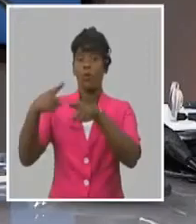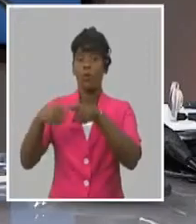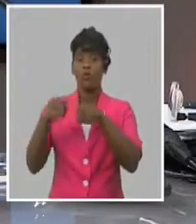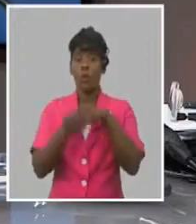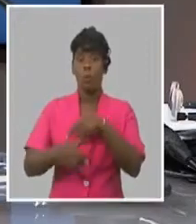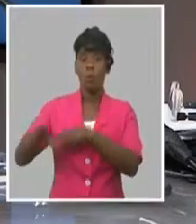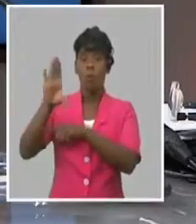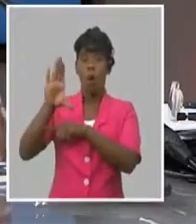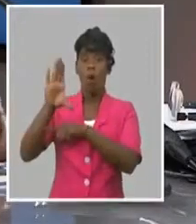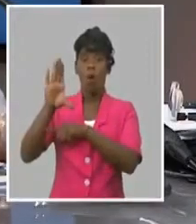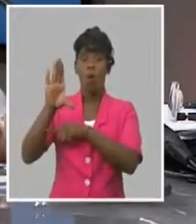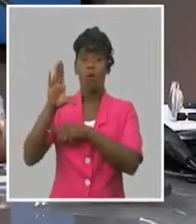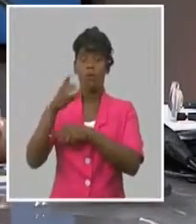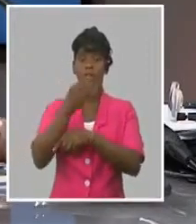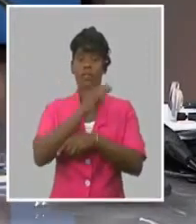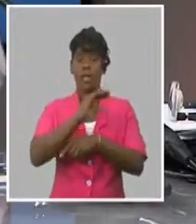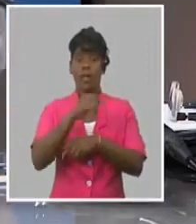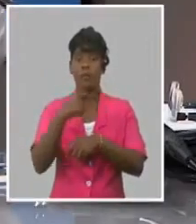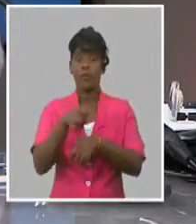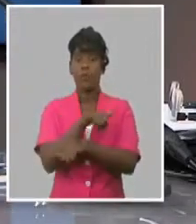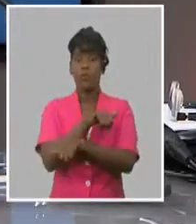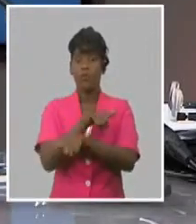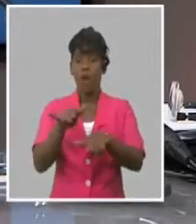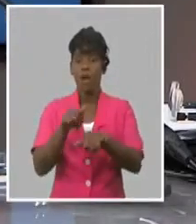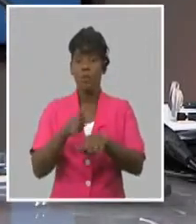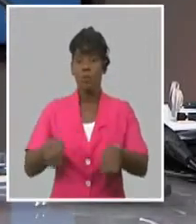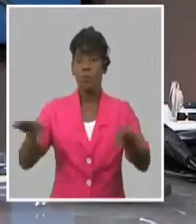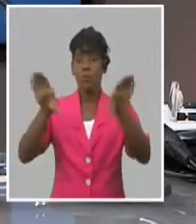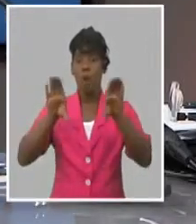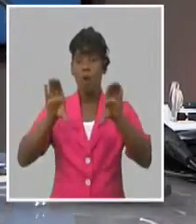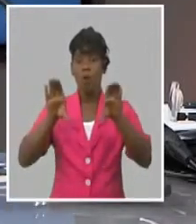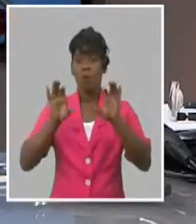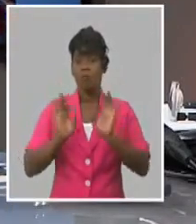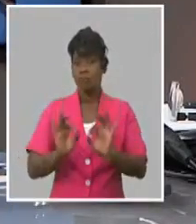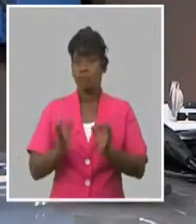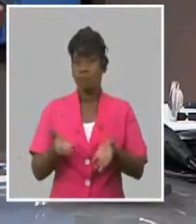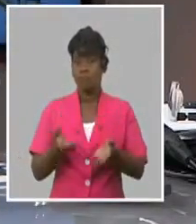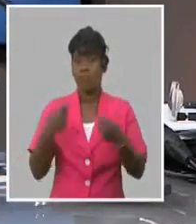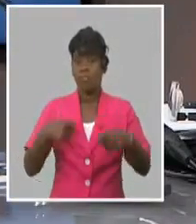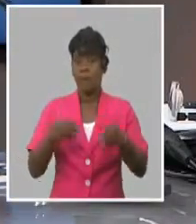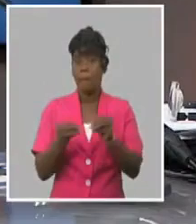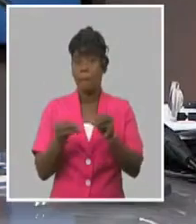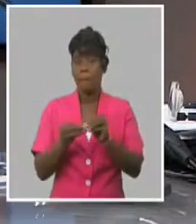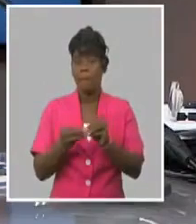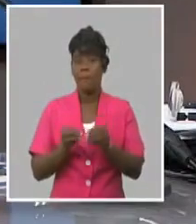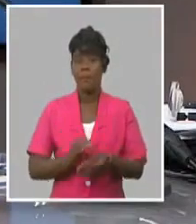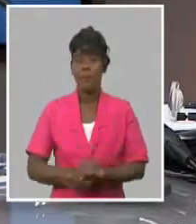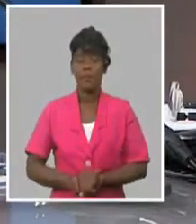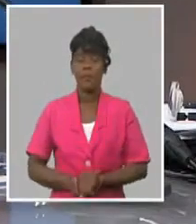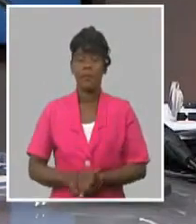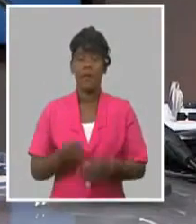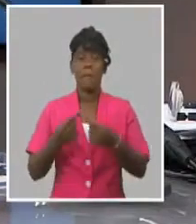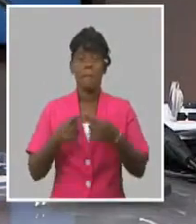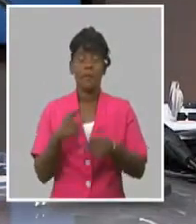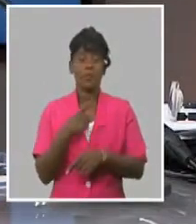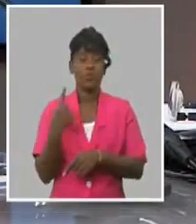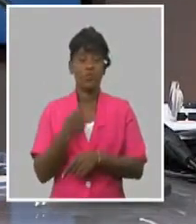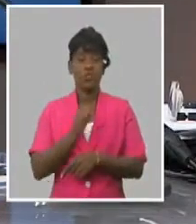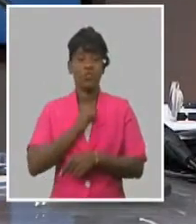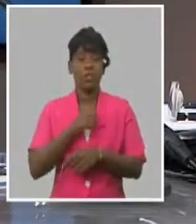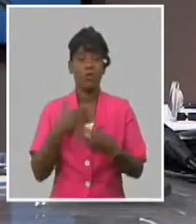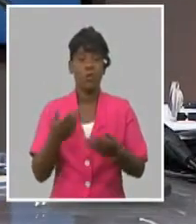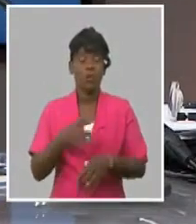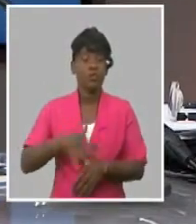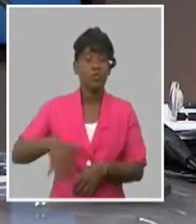diseñando, tenemos una gran aspiración y creo que la vamos a poder cumplir. Y es que todos los asalariados queden en